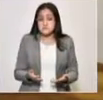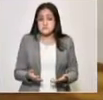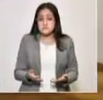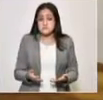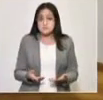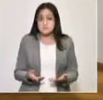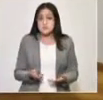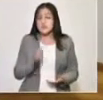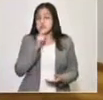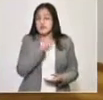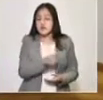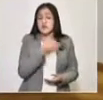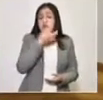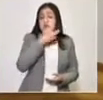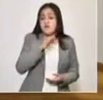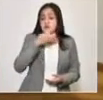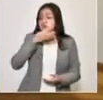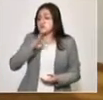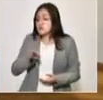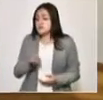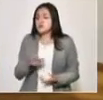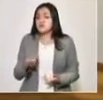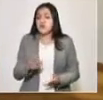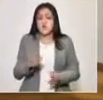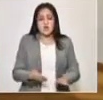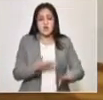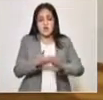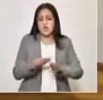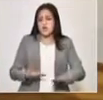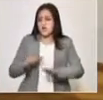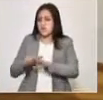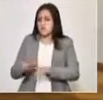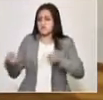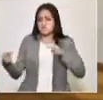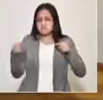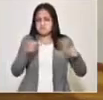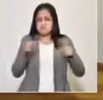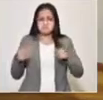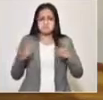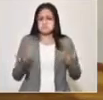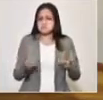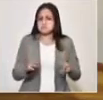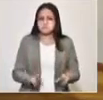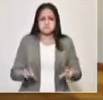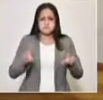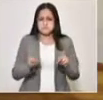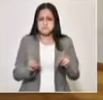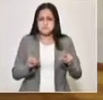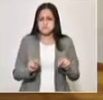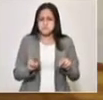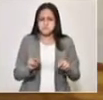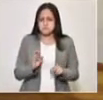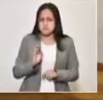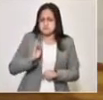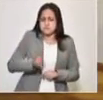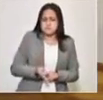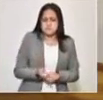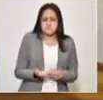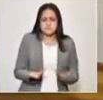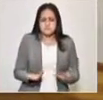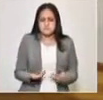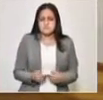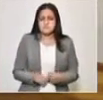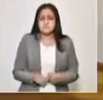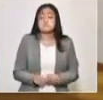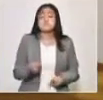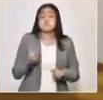de groserías, de ofensas, de denuestos, y ojalá no se dé